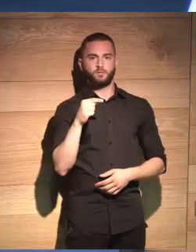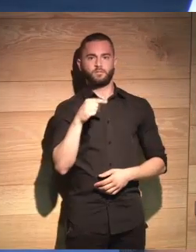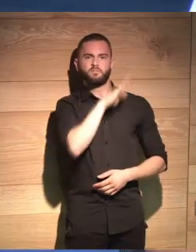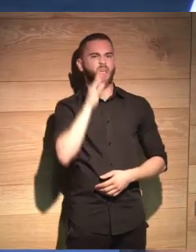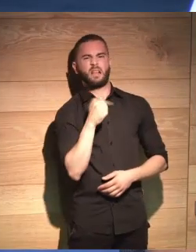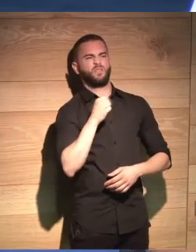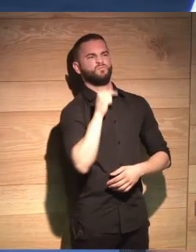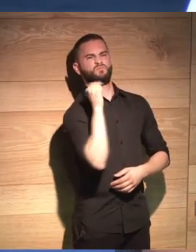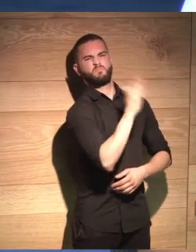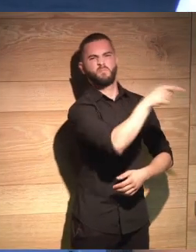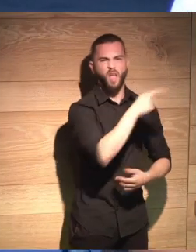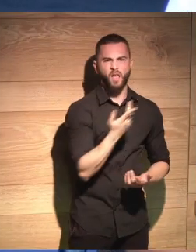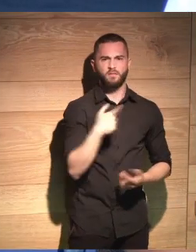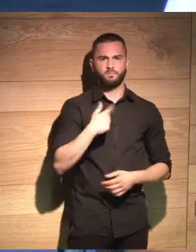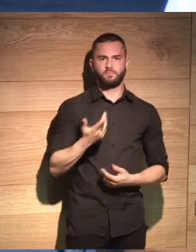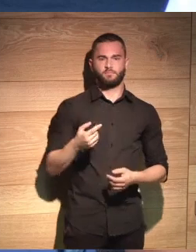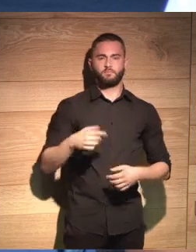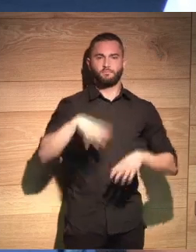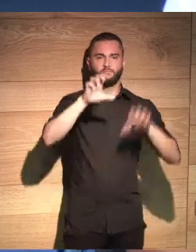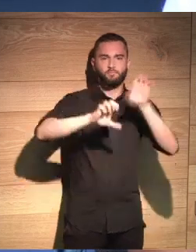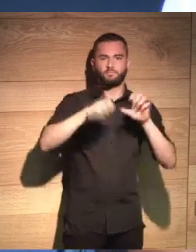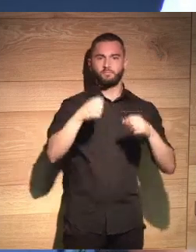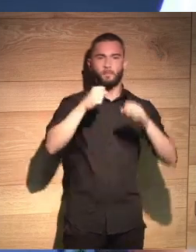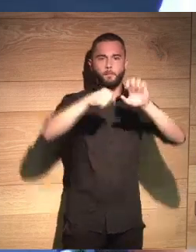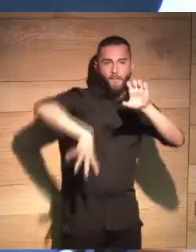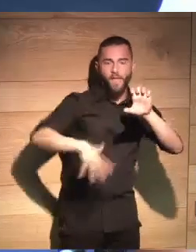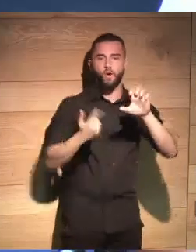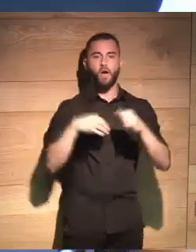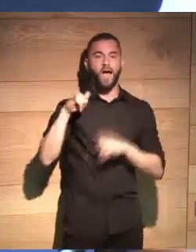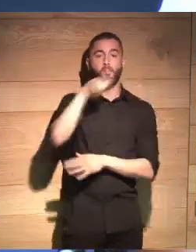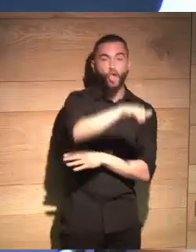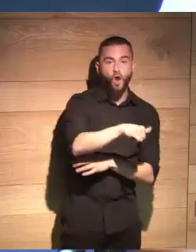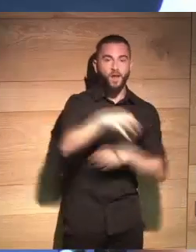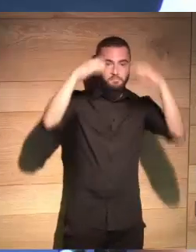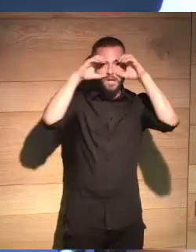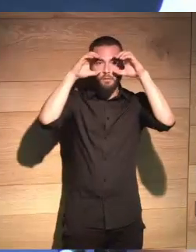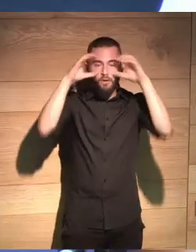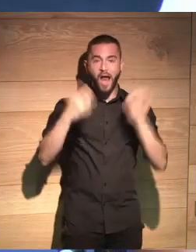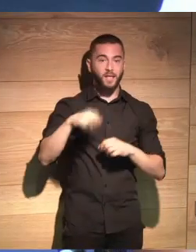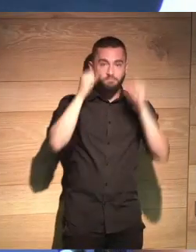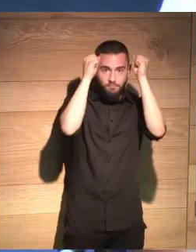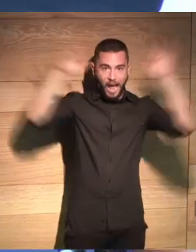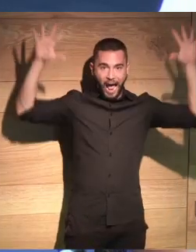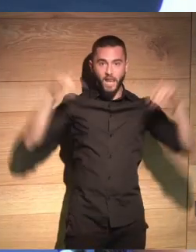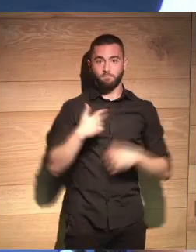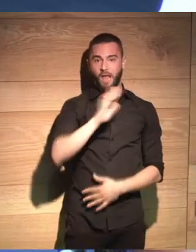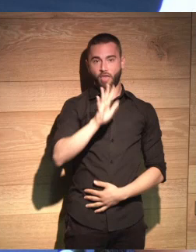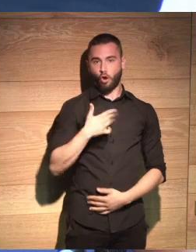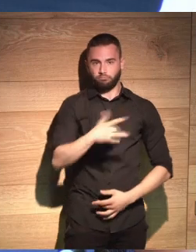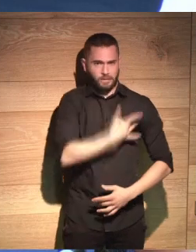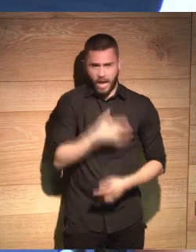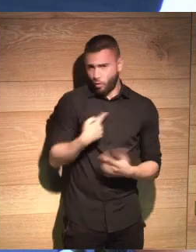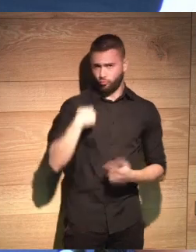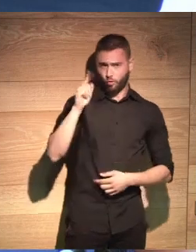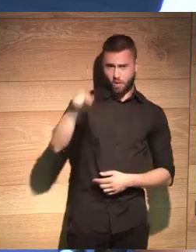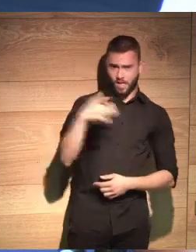tuya, pompas, nalgas, pedo, aviones, binoculares, alien, adiós, te amo, yo a